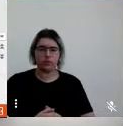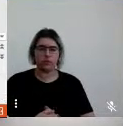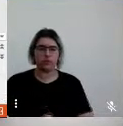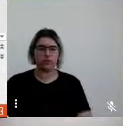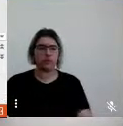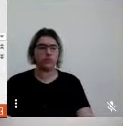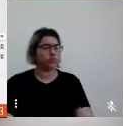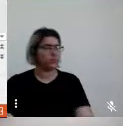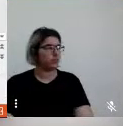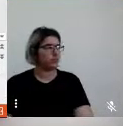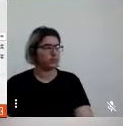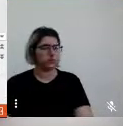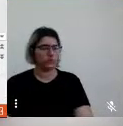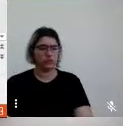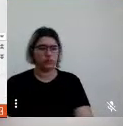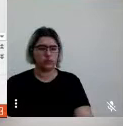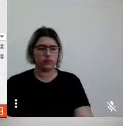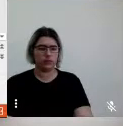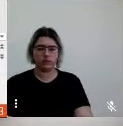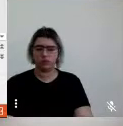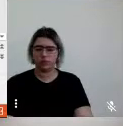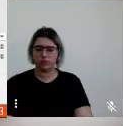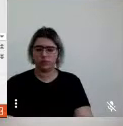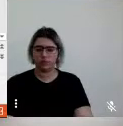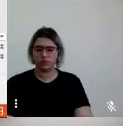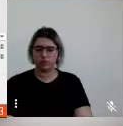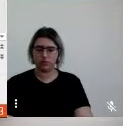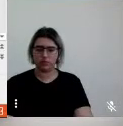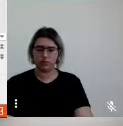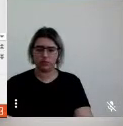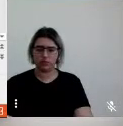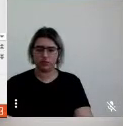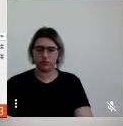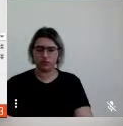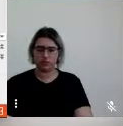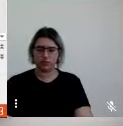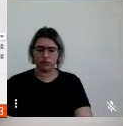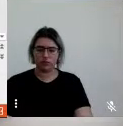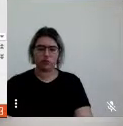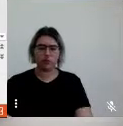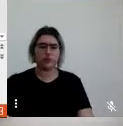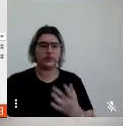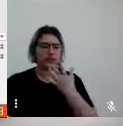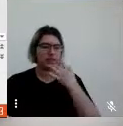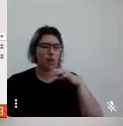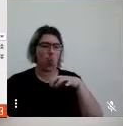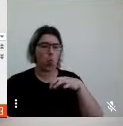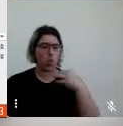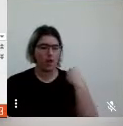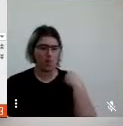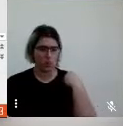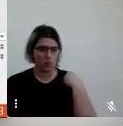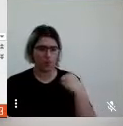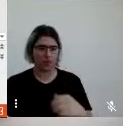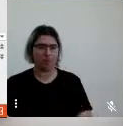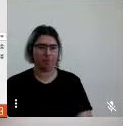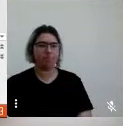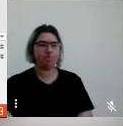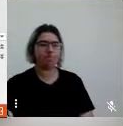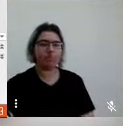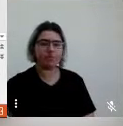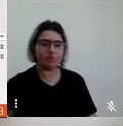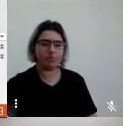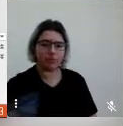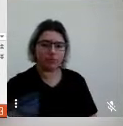Ok, Perfecto. Cualquier cosita, si no me vais preguntando, ¿eh? vale, gracias. Después, a nivel